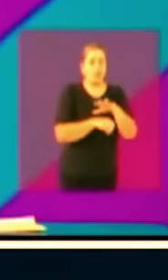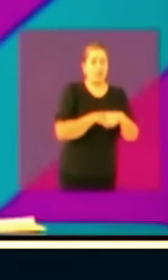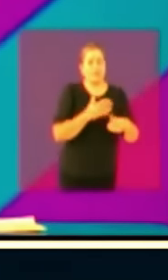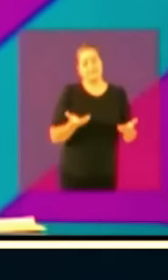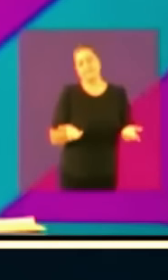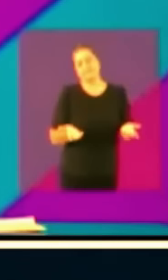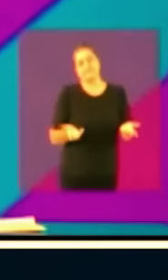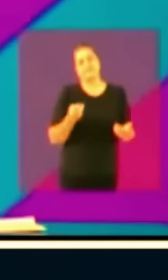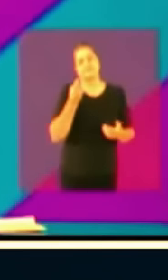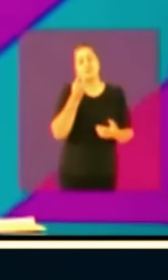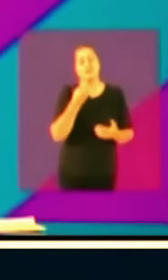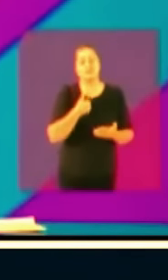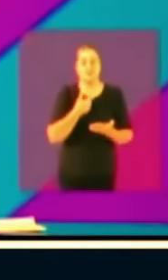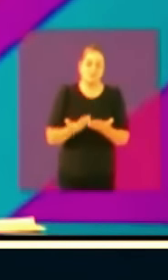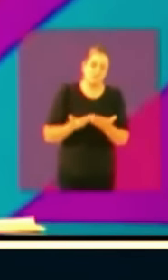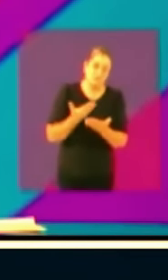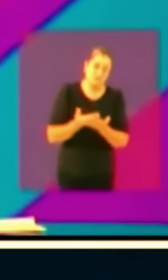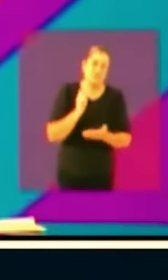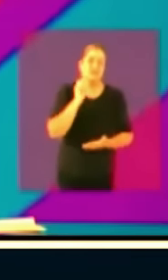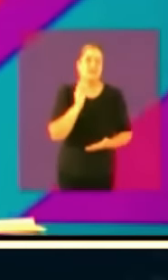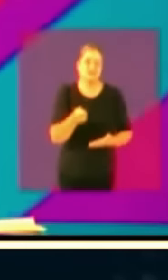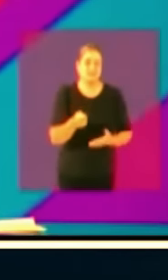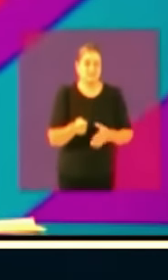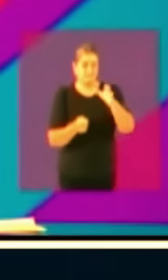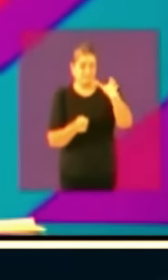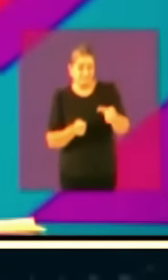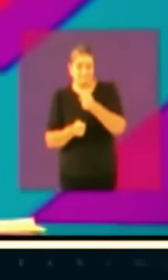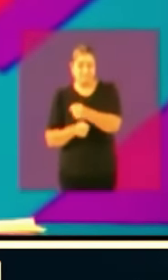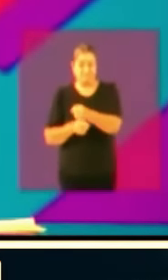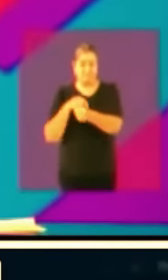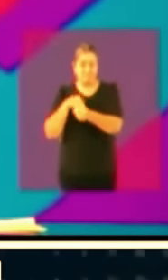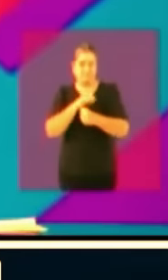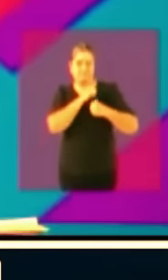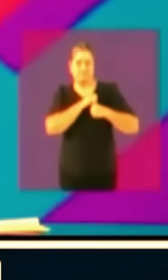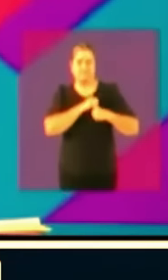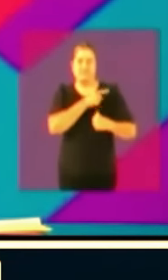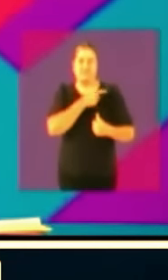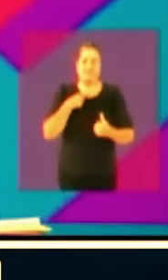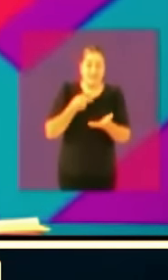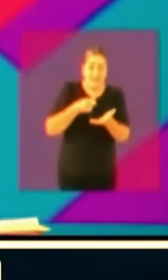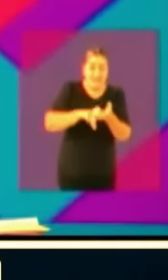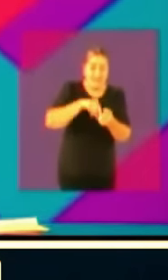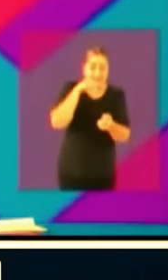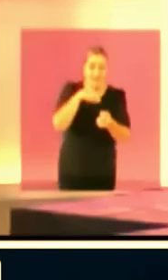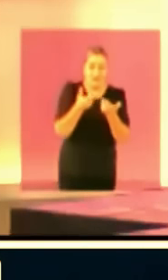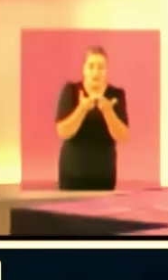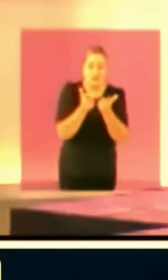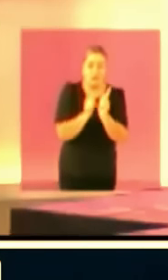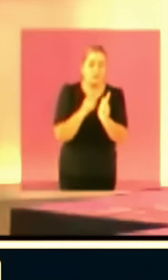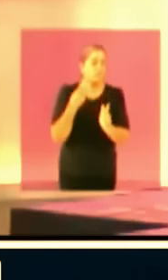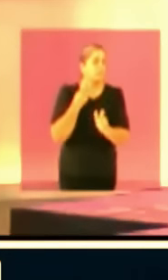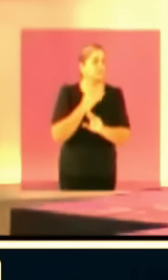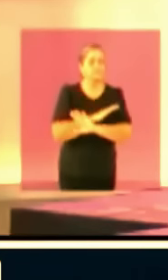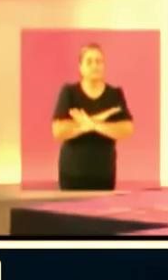Totalmente de acuerdo. En esto. No llegó preparada para las preguntas, que también hay las preguntas muy enredadas, ¿no? También cuando